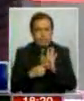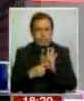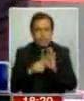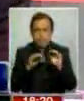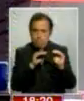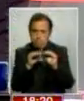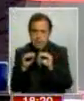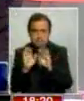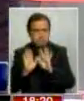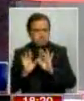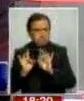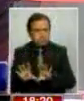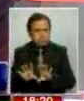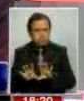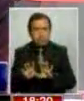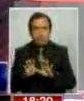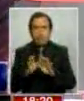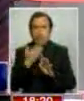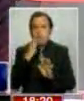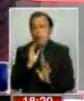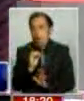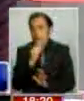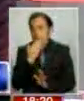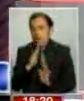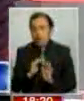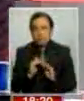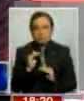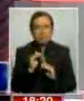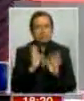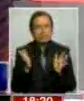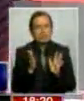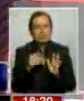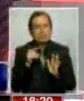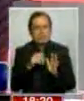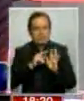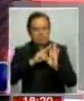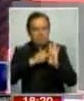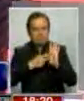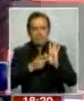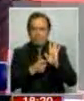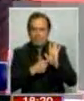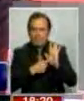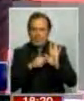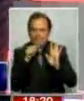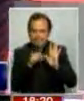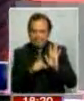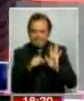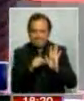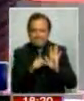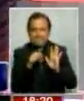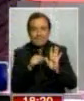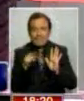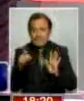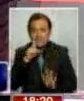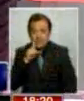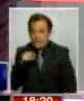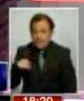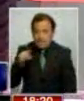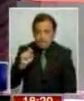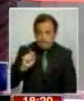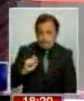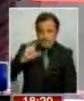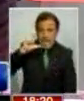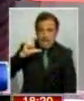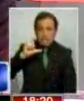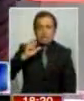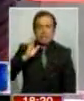Y por tanto, luego entonces la pregunta es, Matilde, ¿cuál es el diseño de nuestra reforma? Que efectivamente, los que tienes más, proporcionalmente